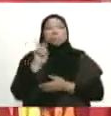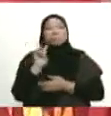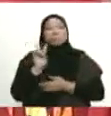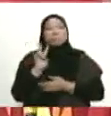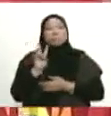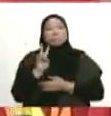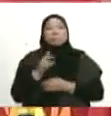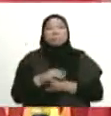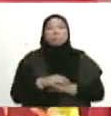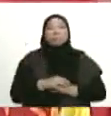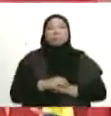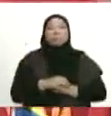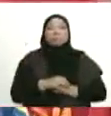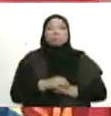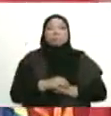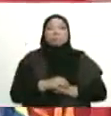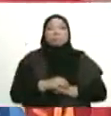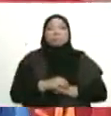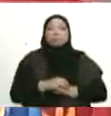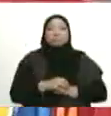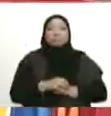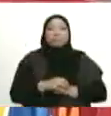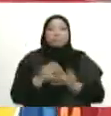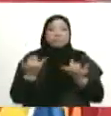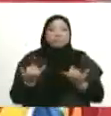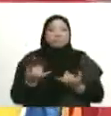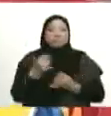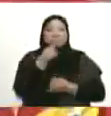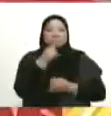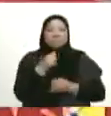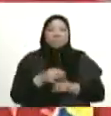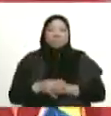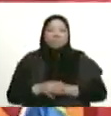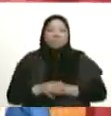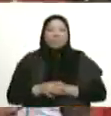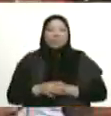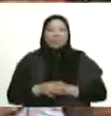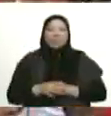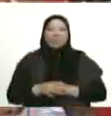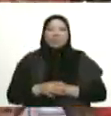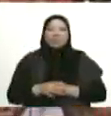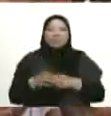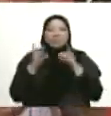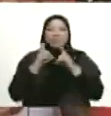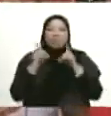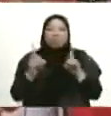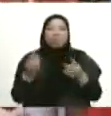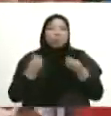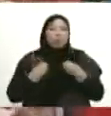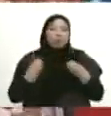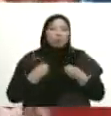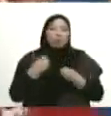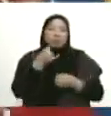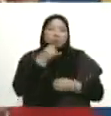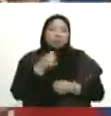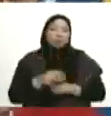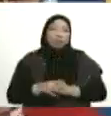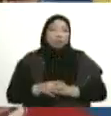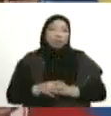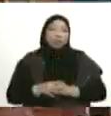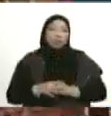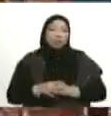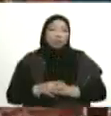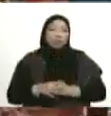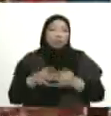Venezuela los berrinches de engreídos se acabaron. Aquí lo que hay es un pueblo organizado que ha decidido vivir en paz, en